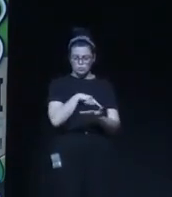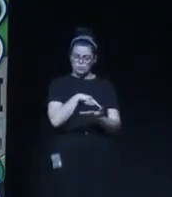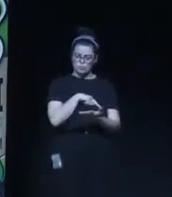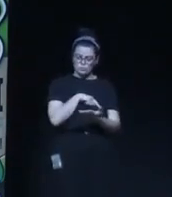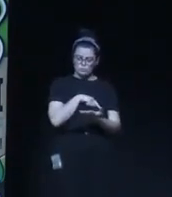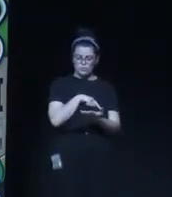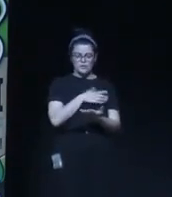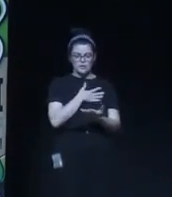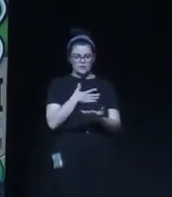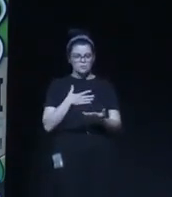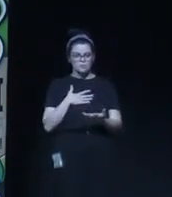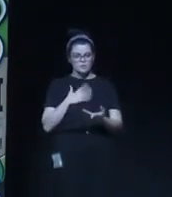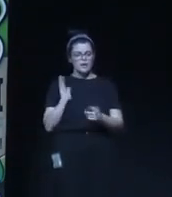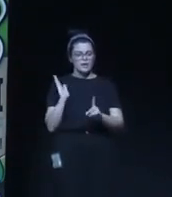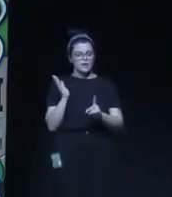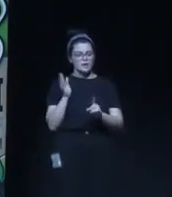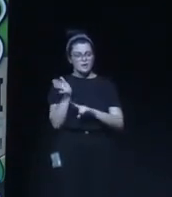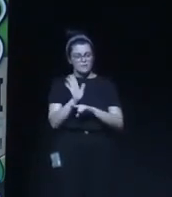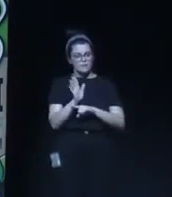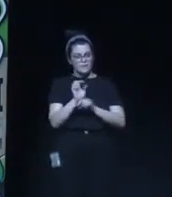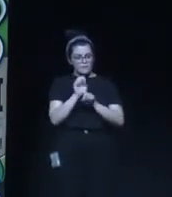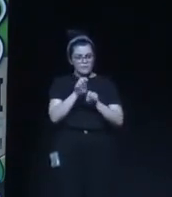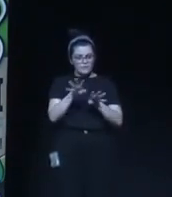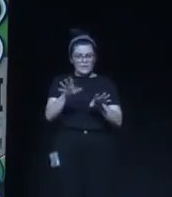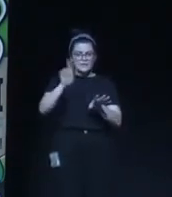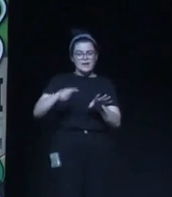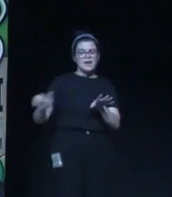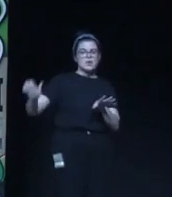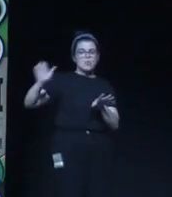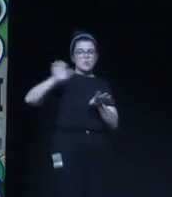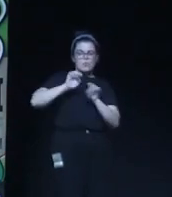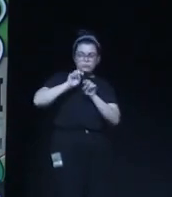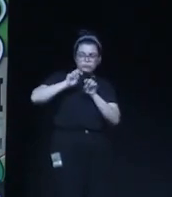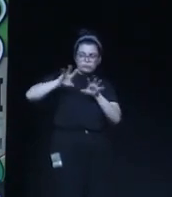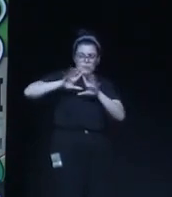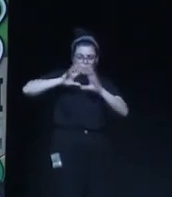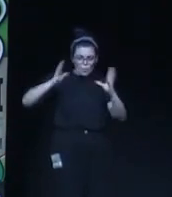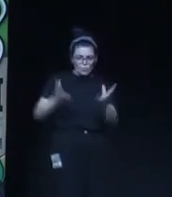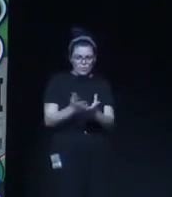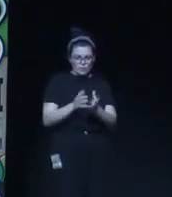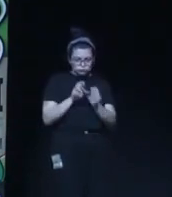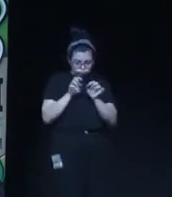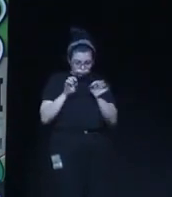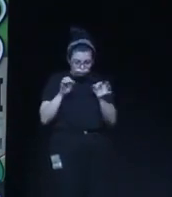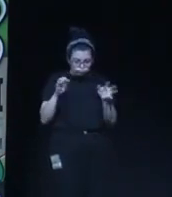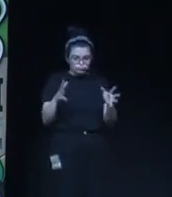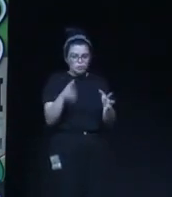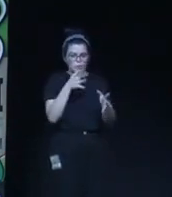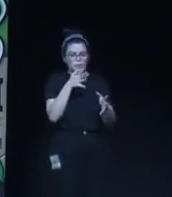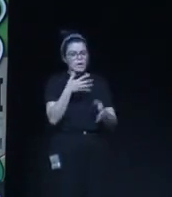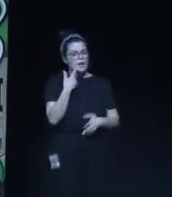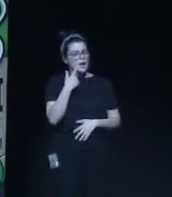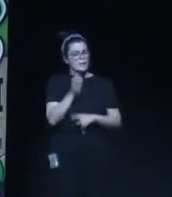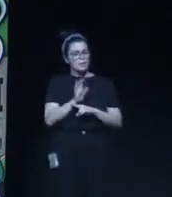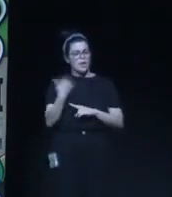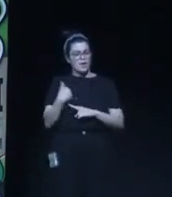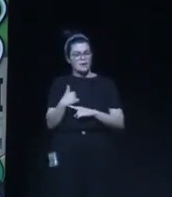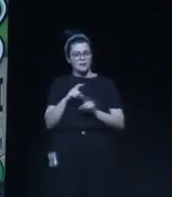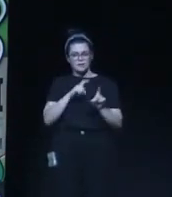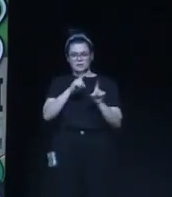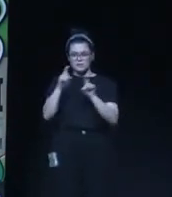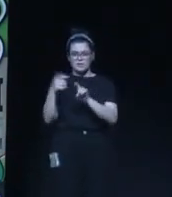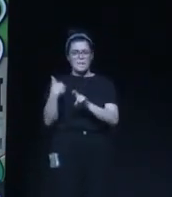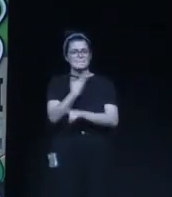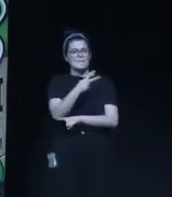impacto a nivel europeo también y mundial. Porque la película ganó en muchos sitios, más de 20 premios, y